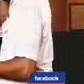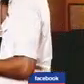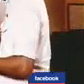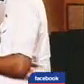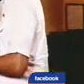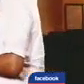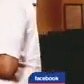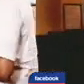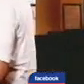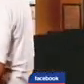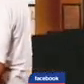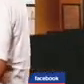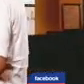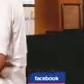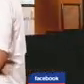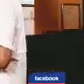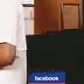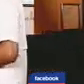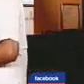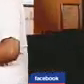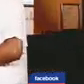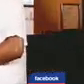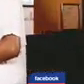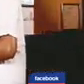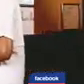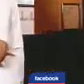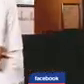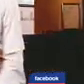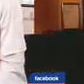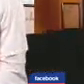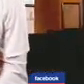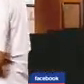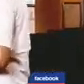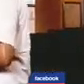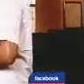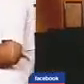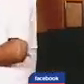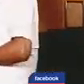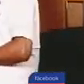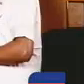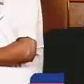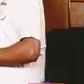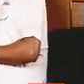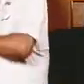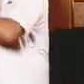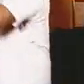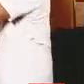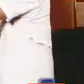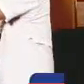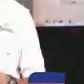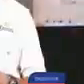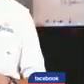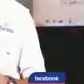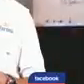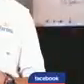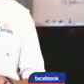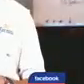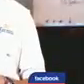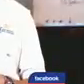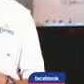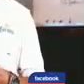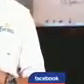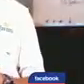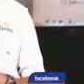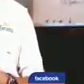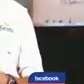la información para que puedas registrarte y así comenzar a gozar todos los beneficios que trae la Constancia. El pedido